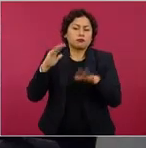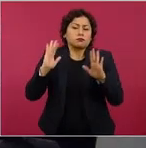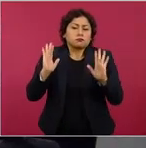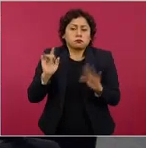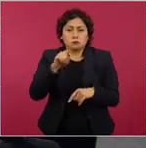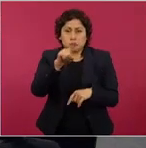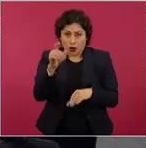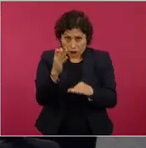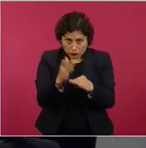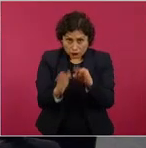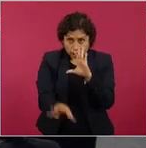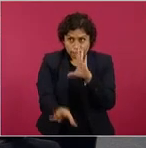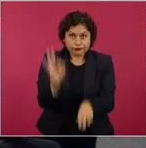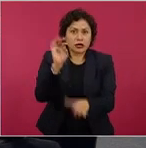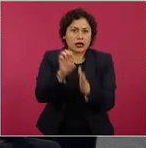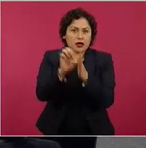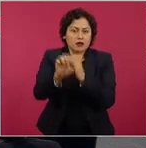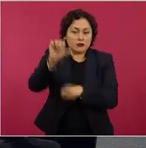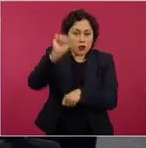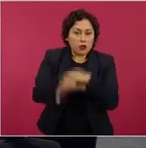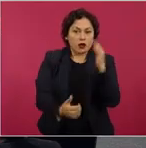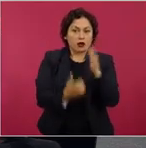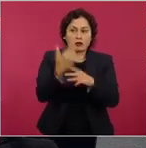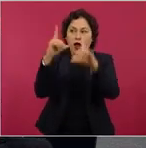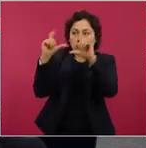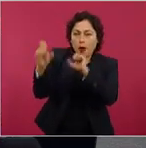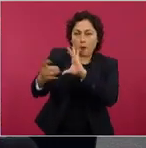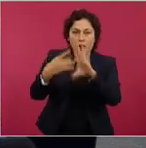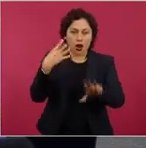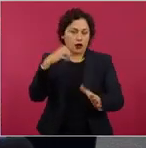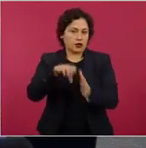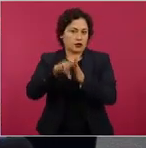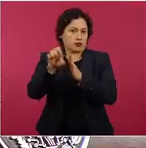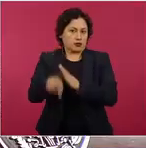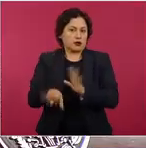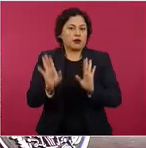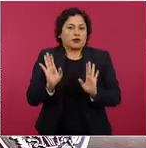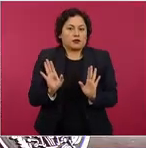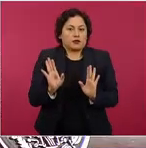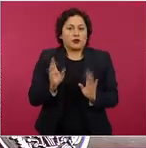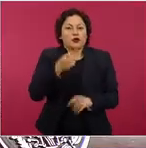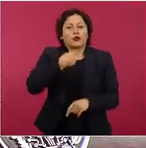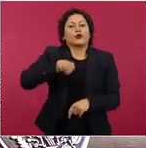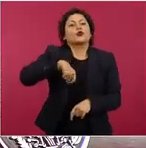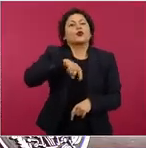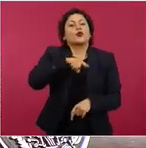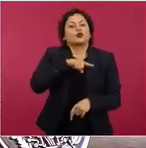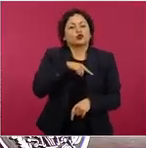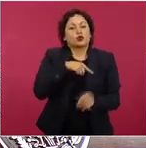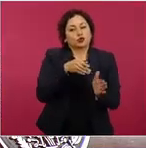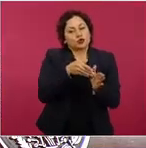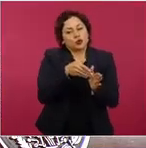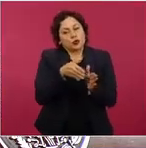ejemplo mejor hoy en la mañana, que nosotros lo estaríamos dando a conocer